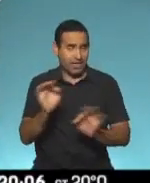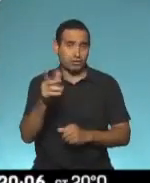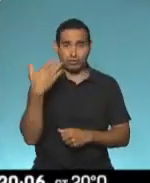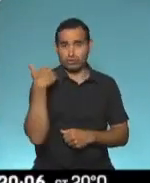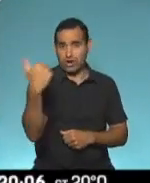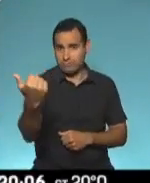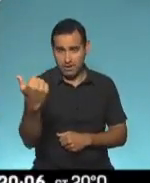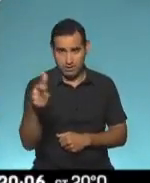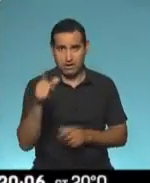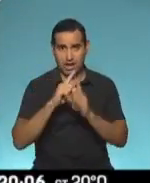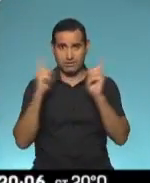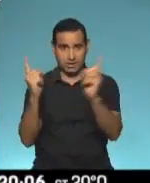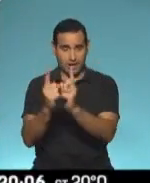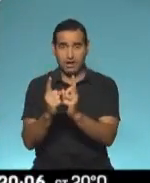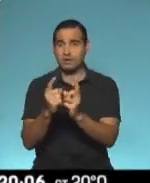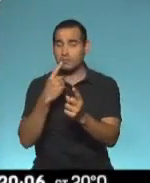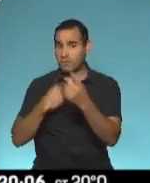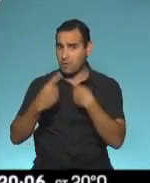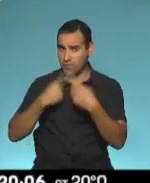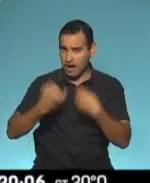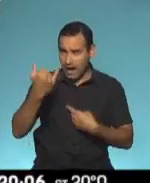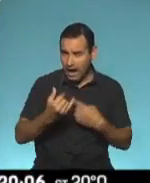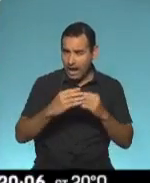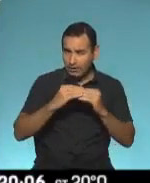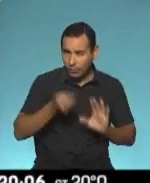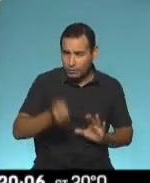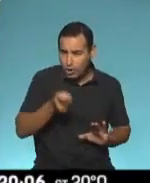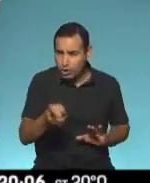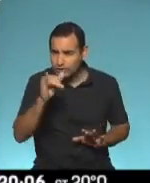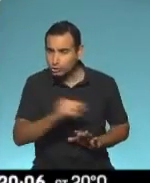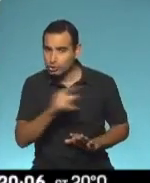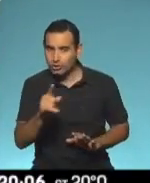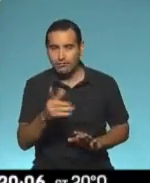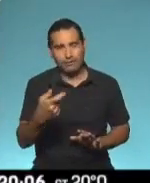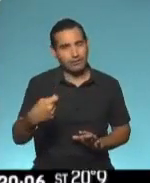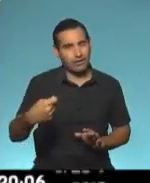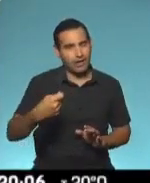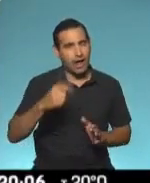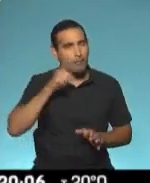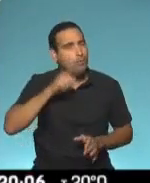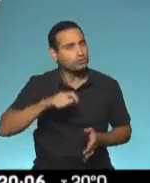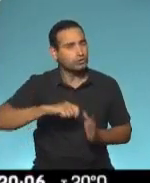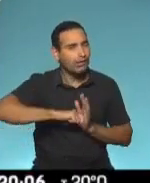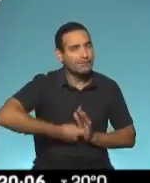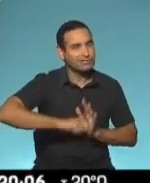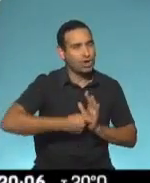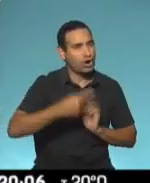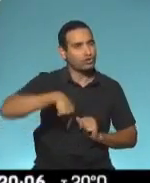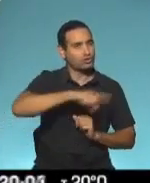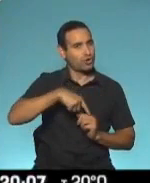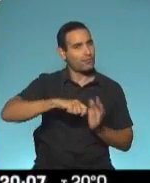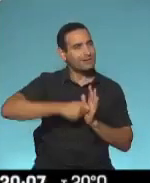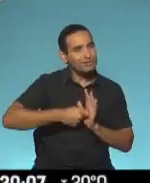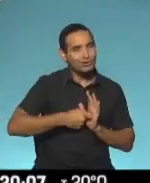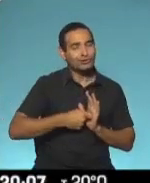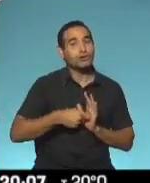de feria, pero era evidente que el llamado tenía un sentido intimidatorio de saber si había, en